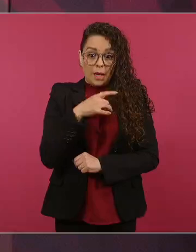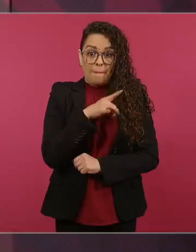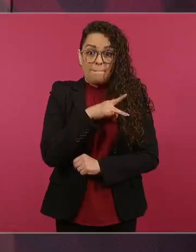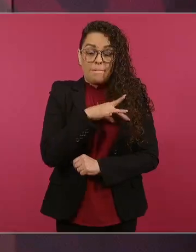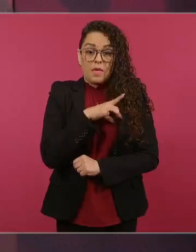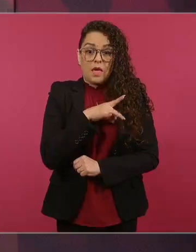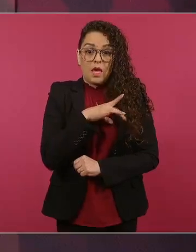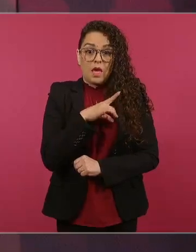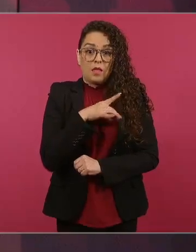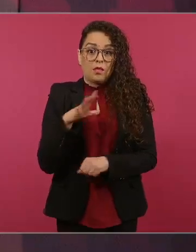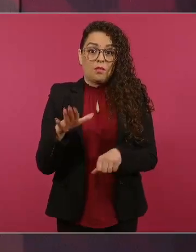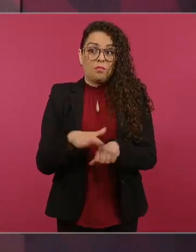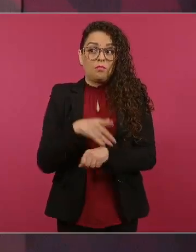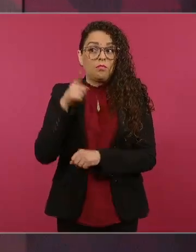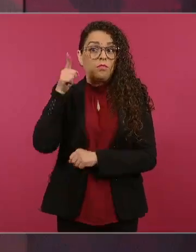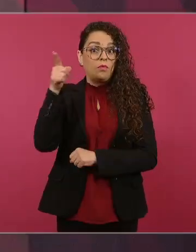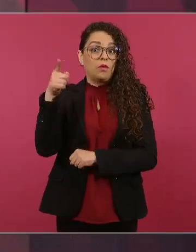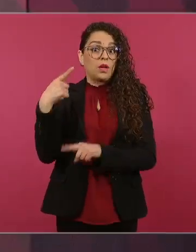amenazas.